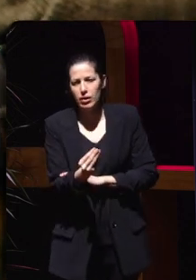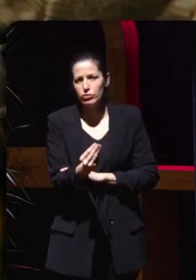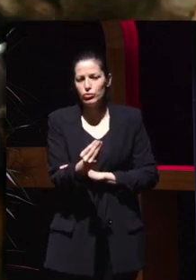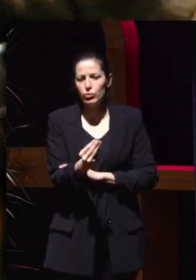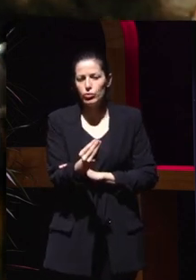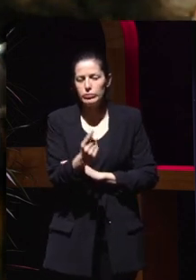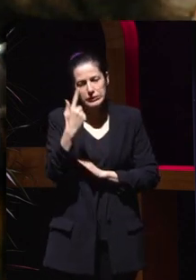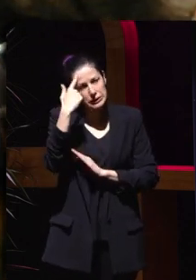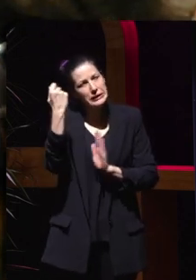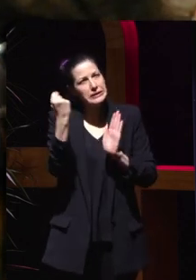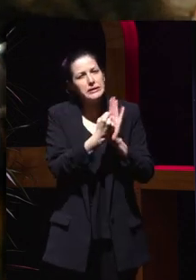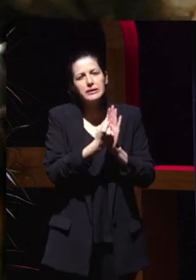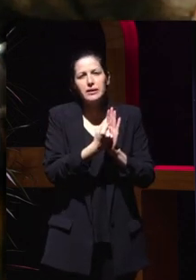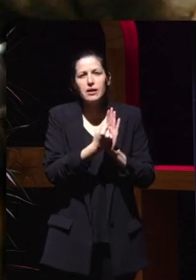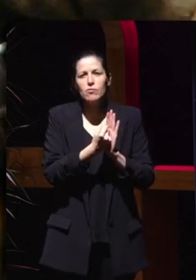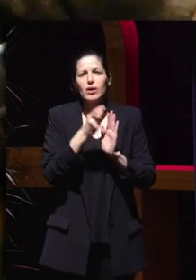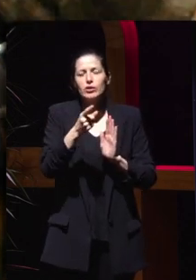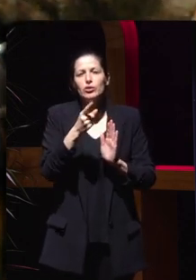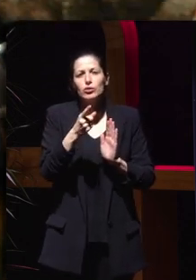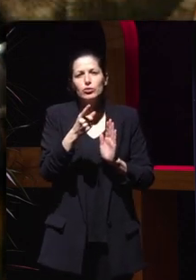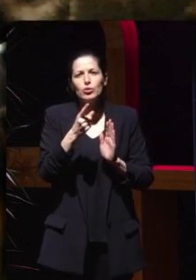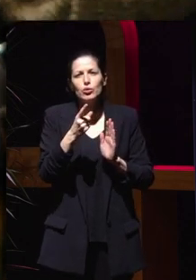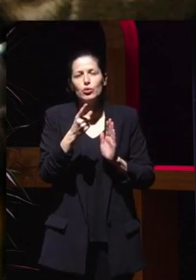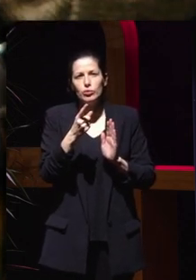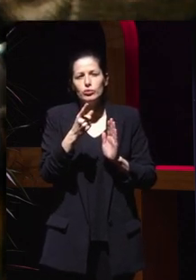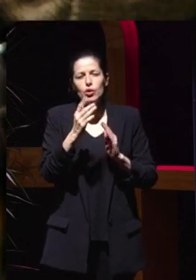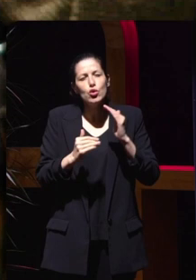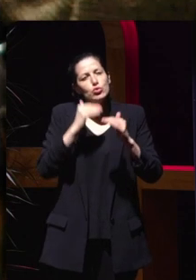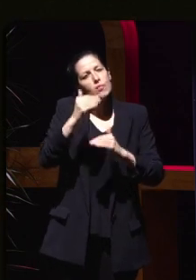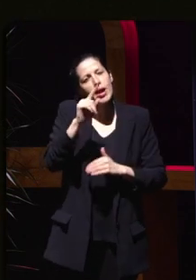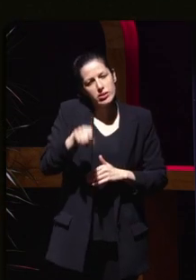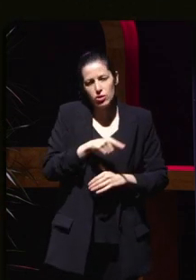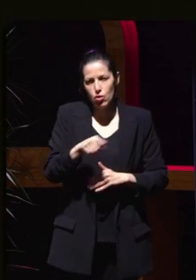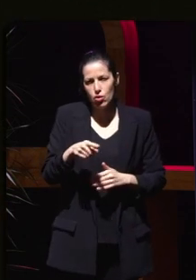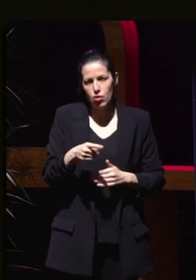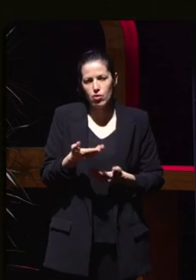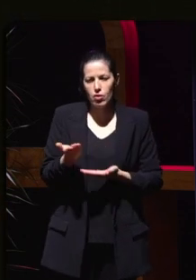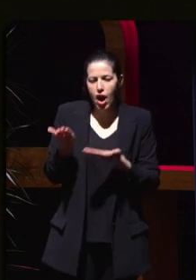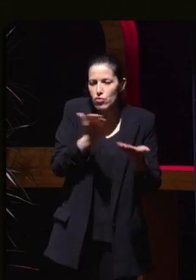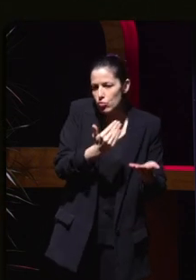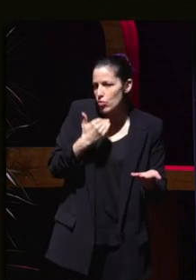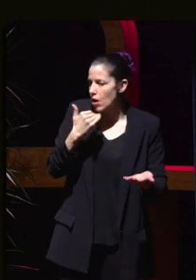y si lo has superado pues quién te tendió la mano no en ese momento Pues mira